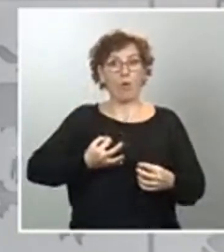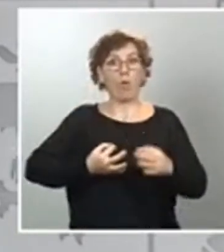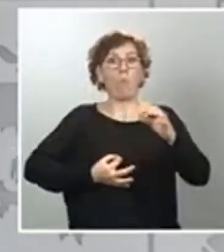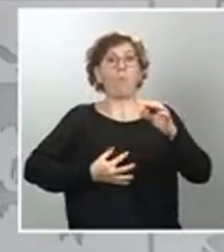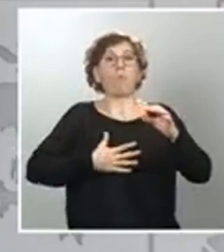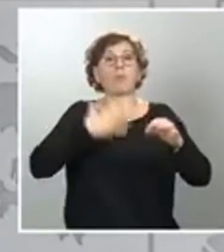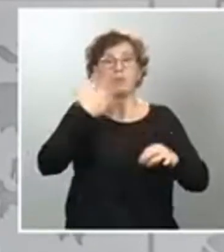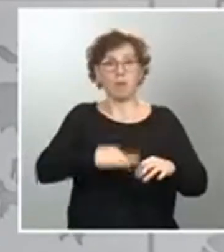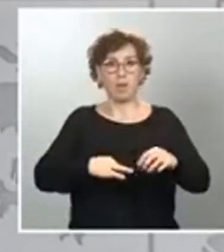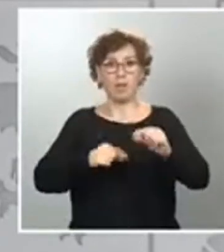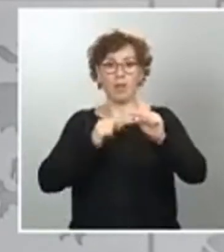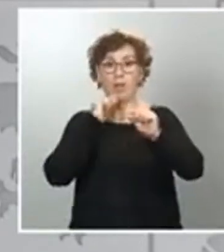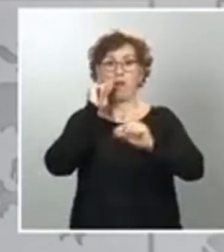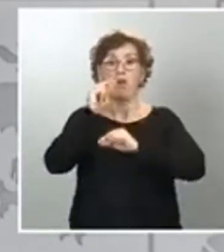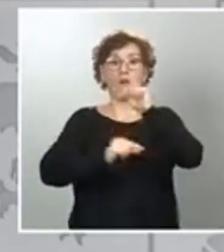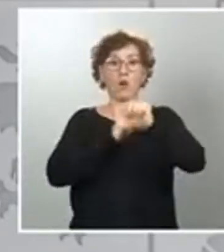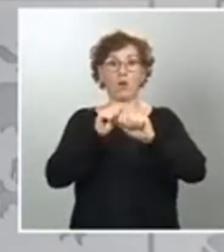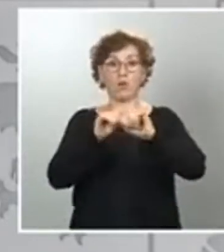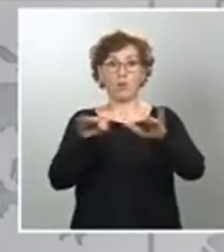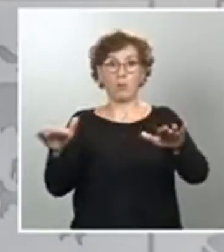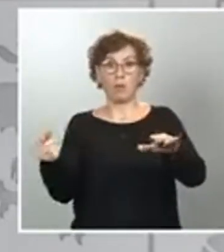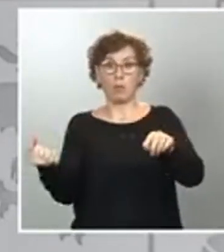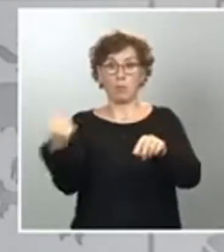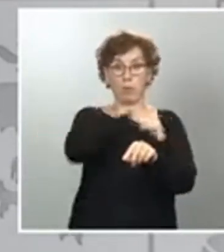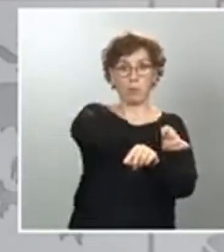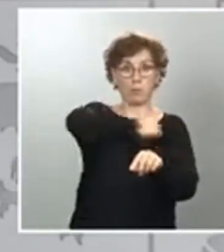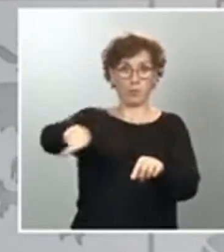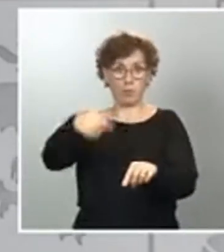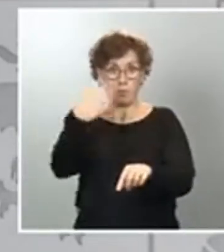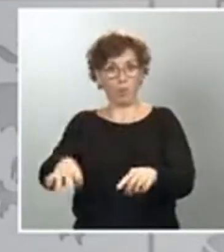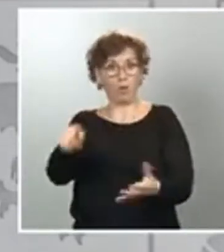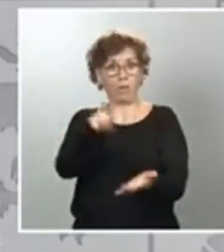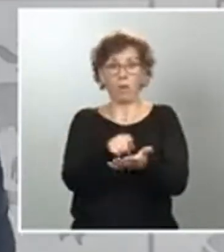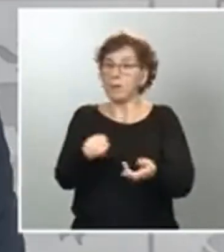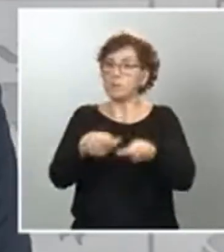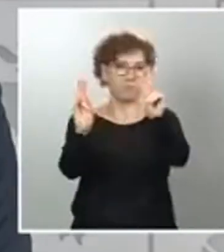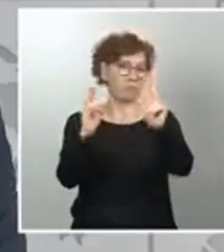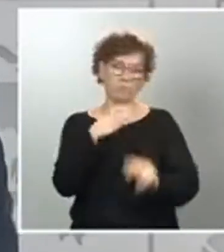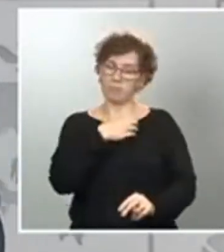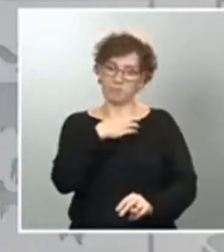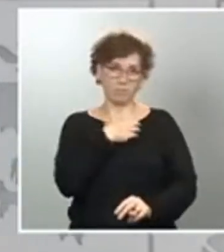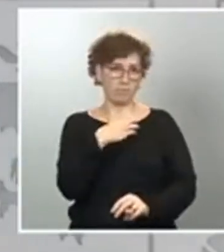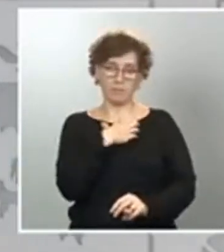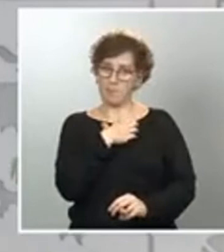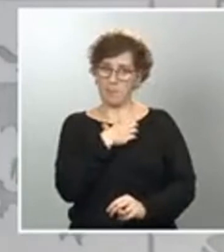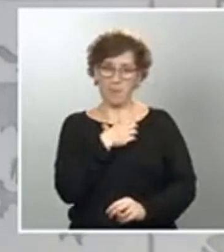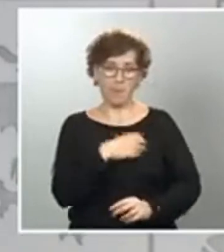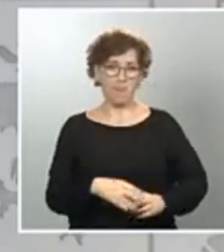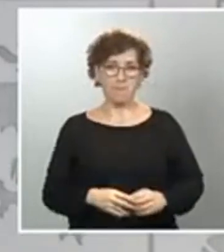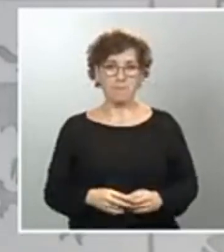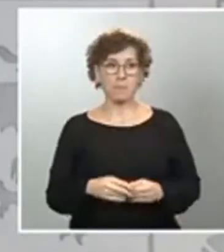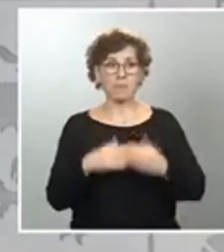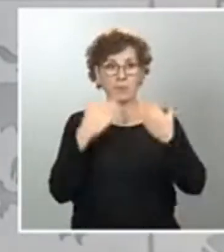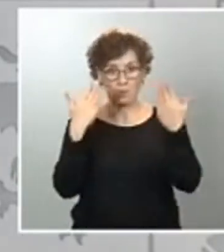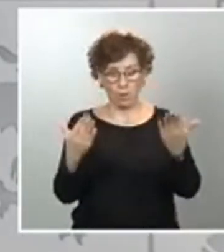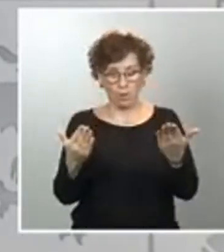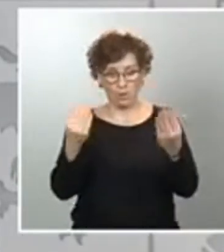pudiera propagar de una provincia a otra. Y eso no podemos permitir. Por tanto, el planteamiento